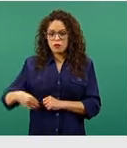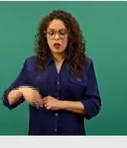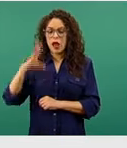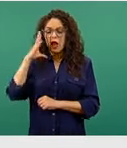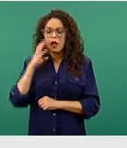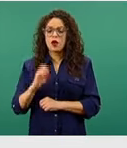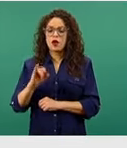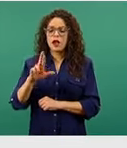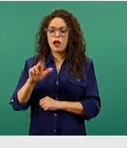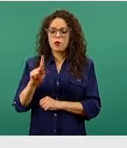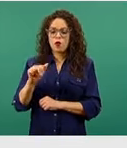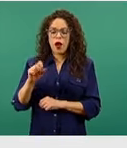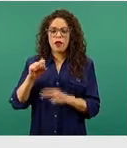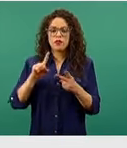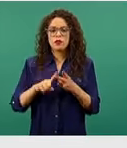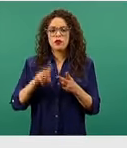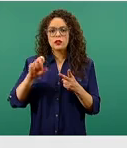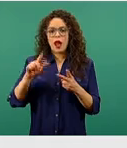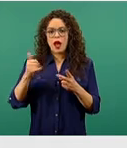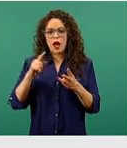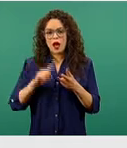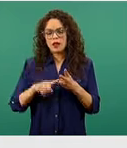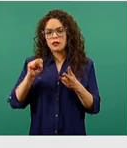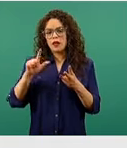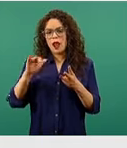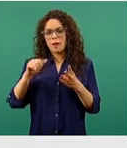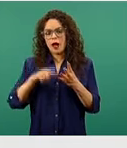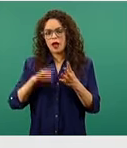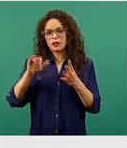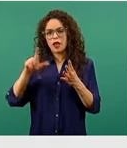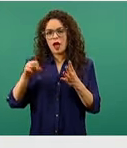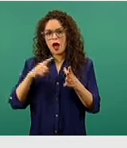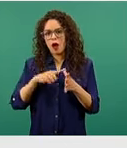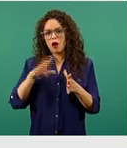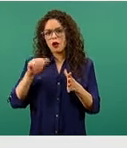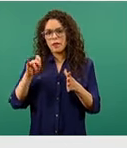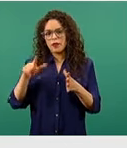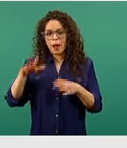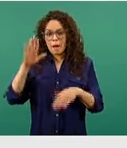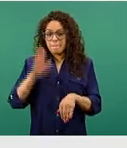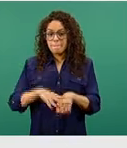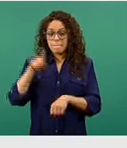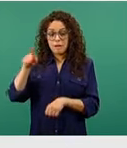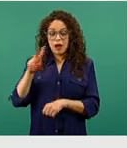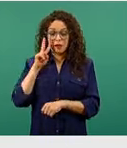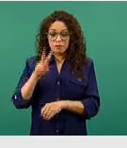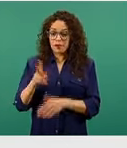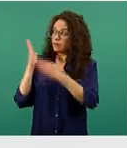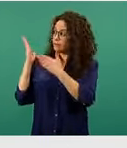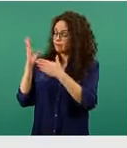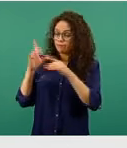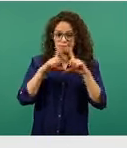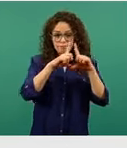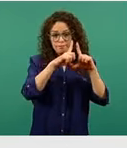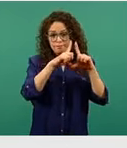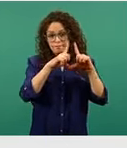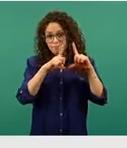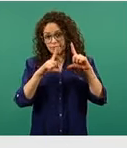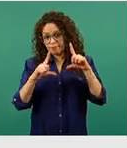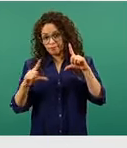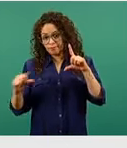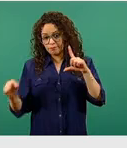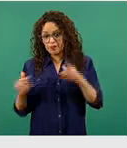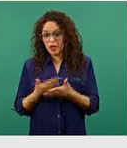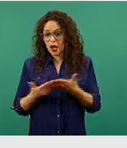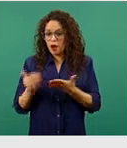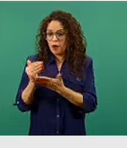de Celaya, de Salamanca, Silao, Guanajuato, Capital, fueron los más afectados. Hoy con menos casos, pero más de una